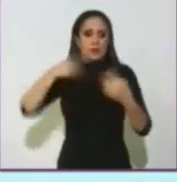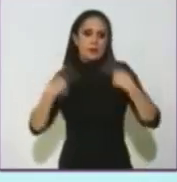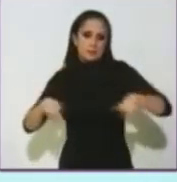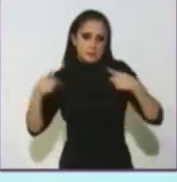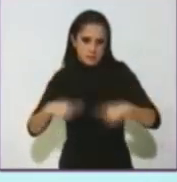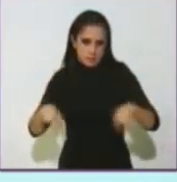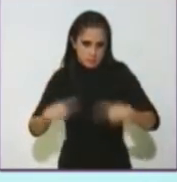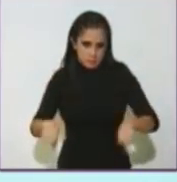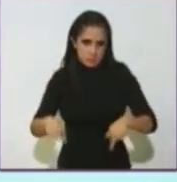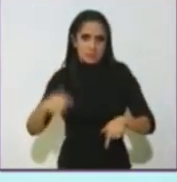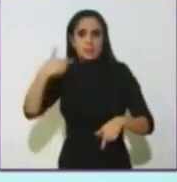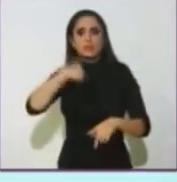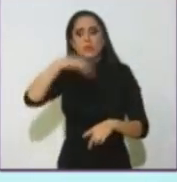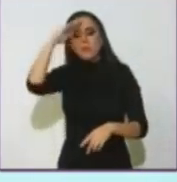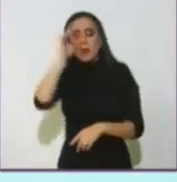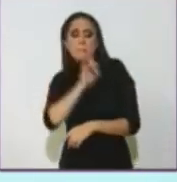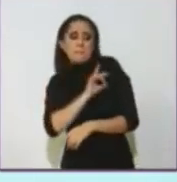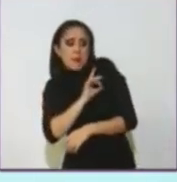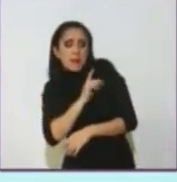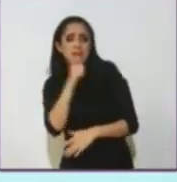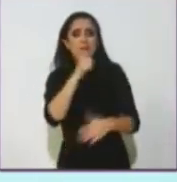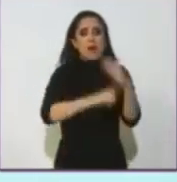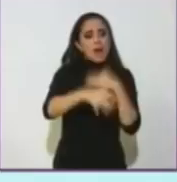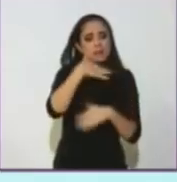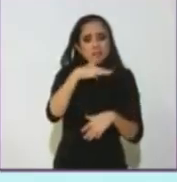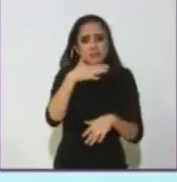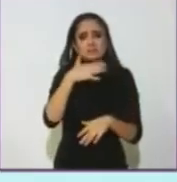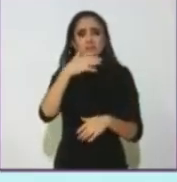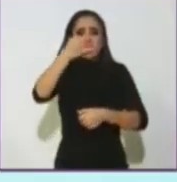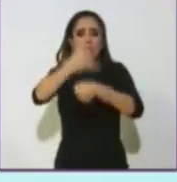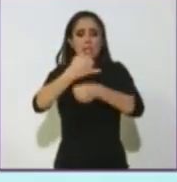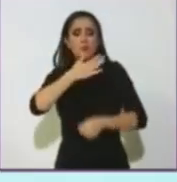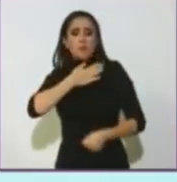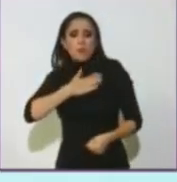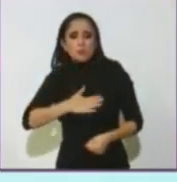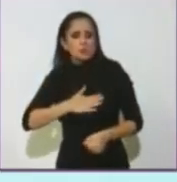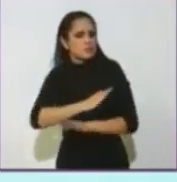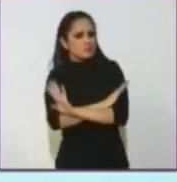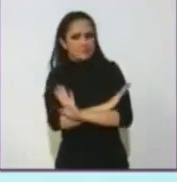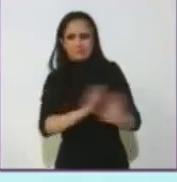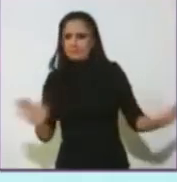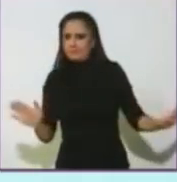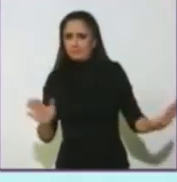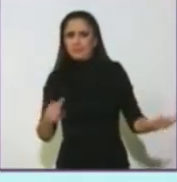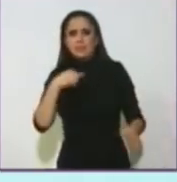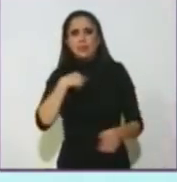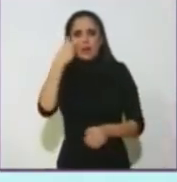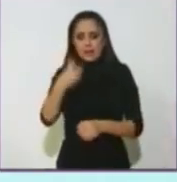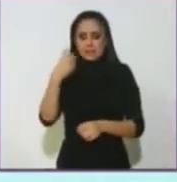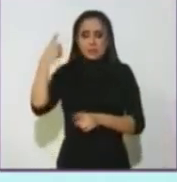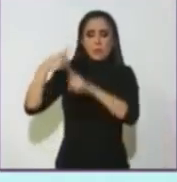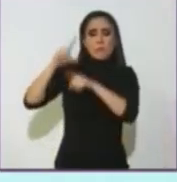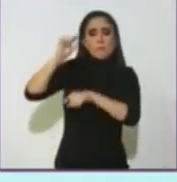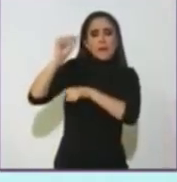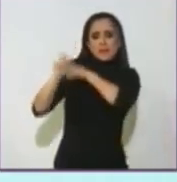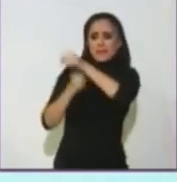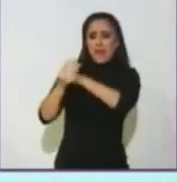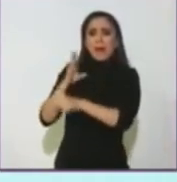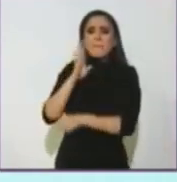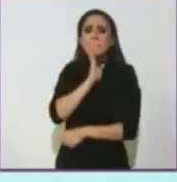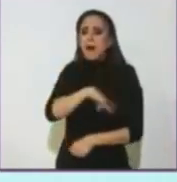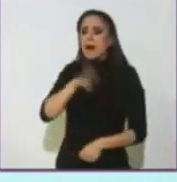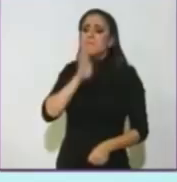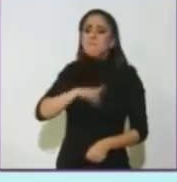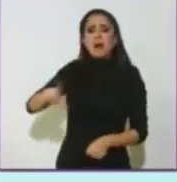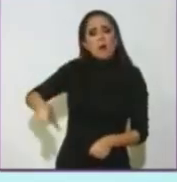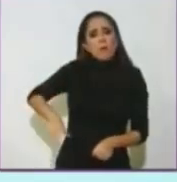voy a poner fin al miedo y a la corrupción y a la injusticia voy a recuperar a nuestra ciudad de los últimos 20 años de malos gobiernos